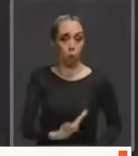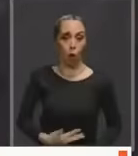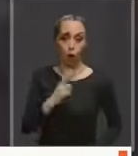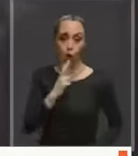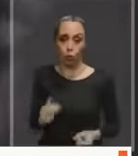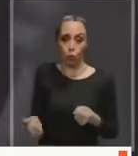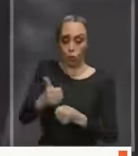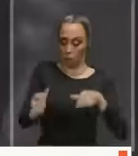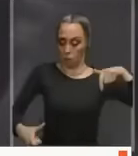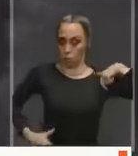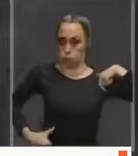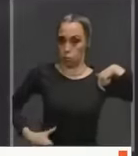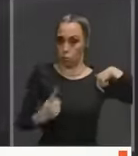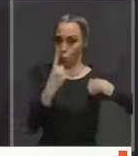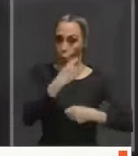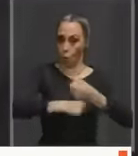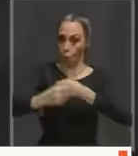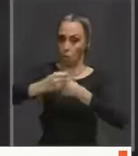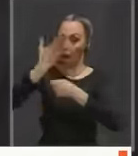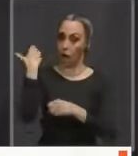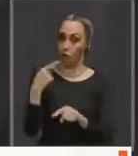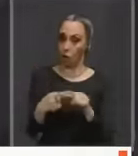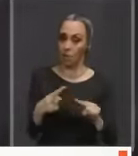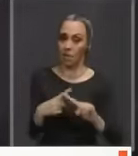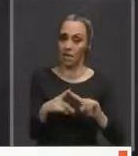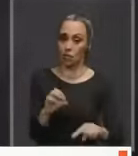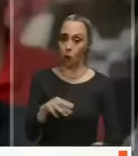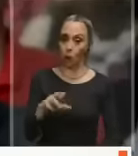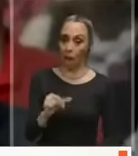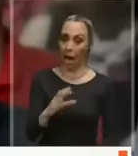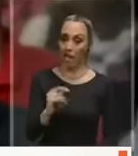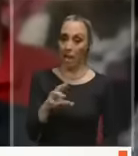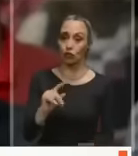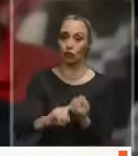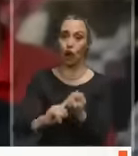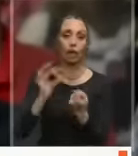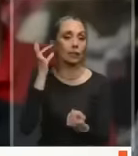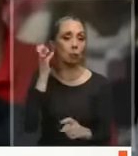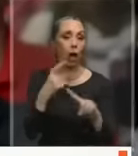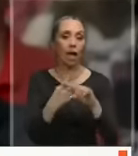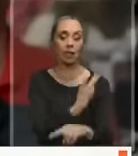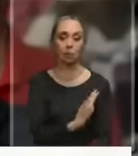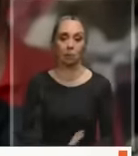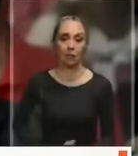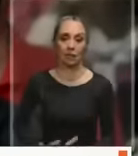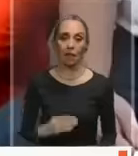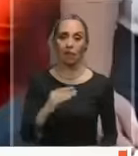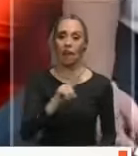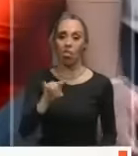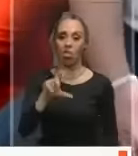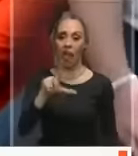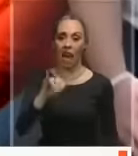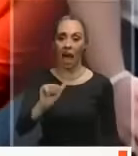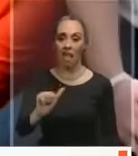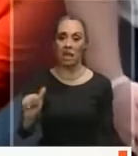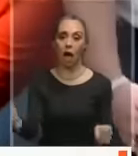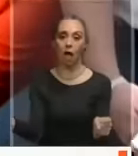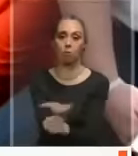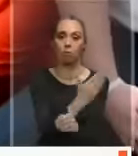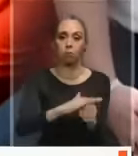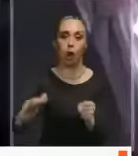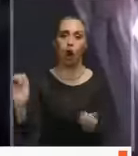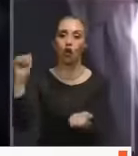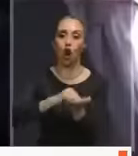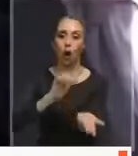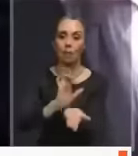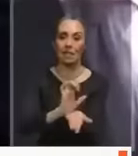poder hace un año y medio. Xiomara Castro es también la esposa del expresidente Manuel Zelaya, derrocado por un golpe de